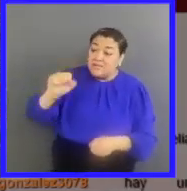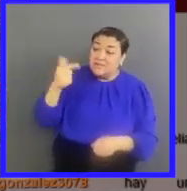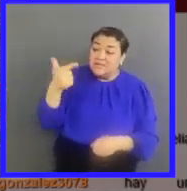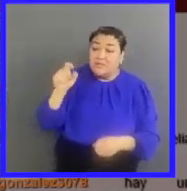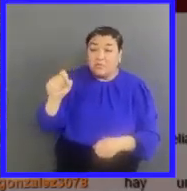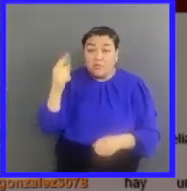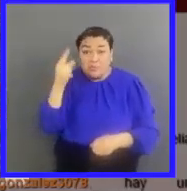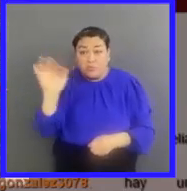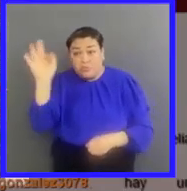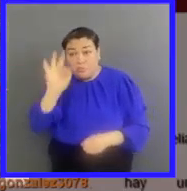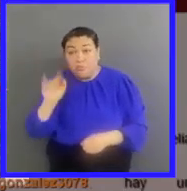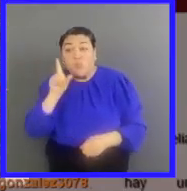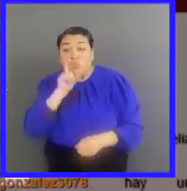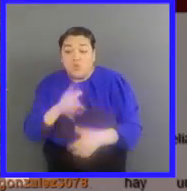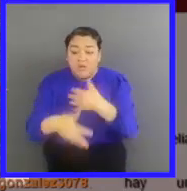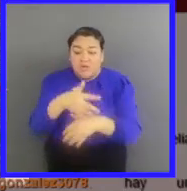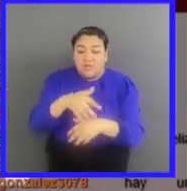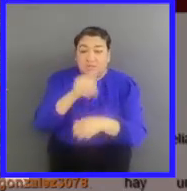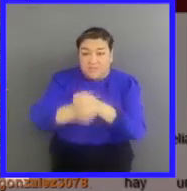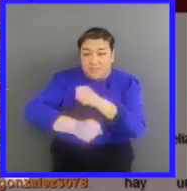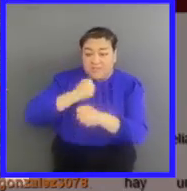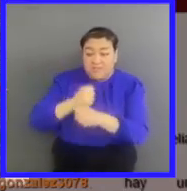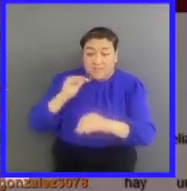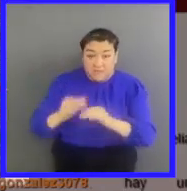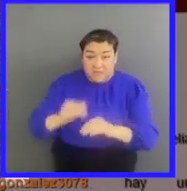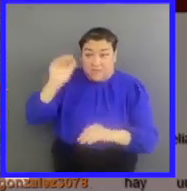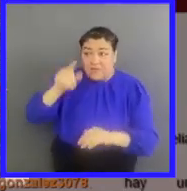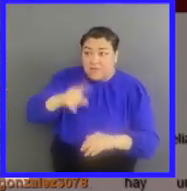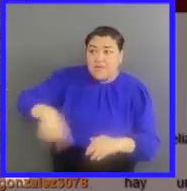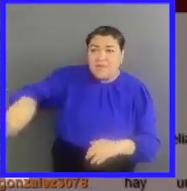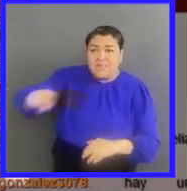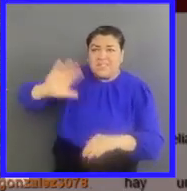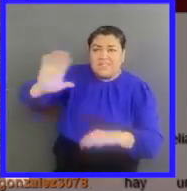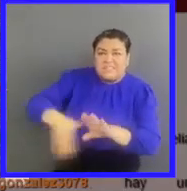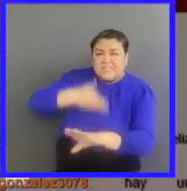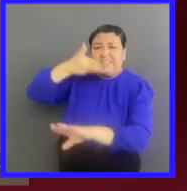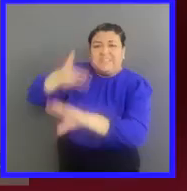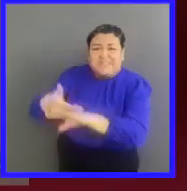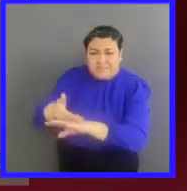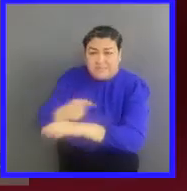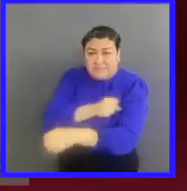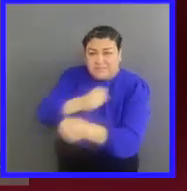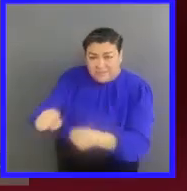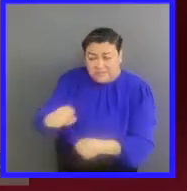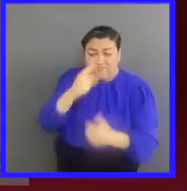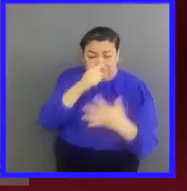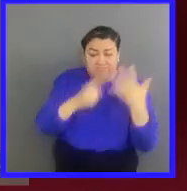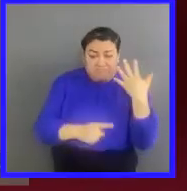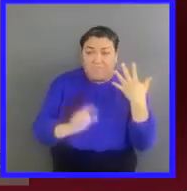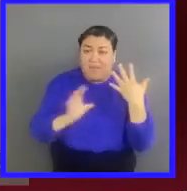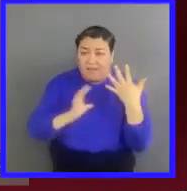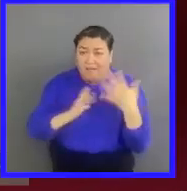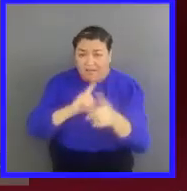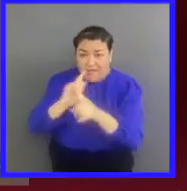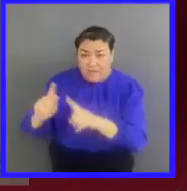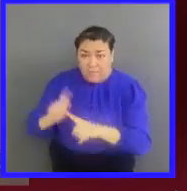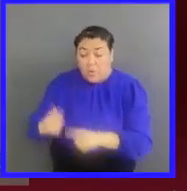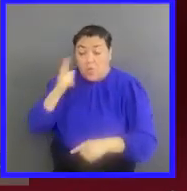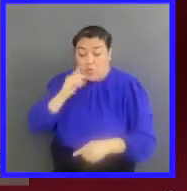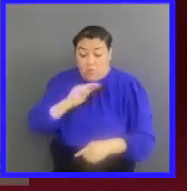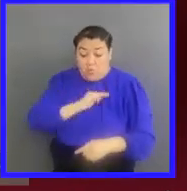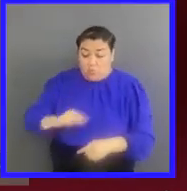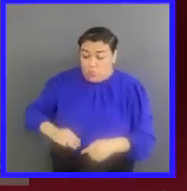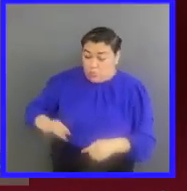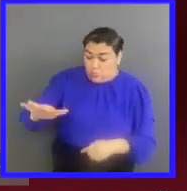de 15 años o más han experimentado algún tipo de violencia. También se señaló que en municipios con más del 70%